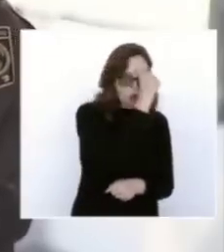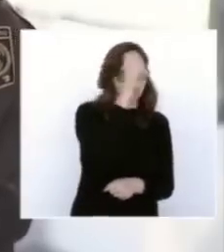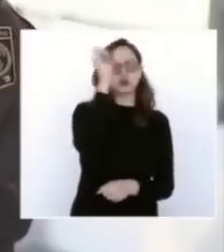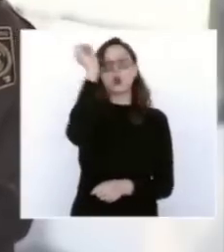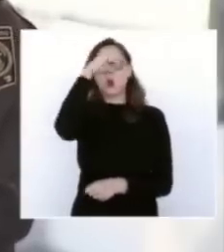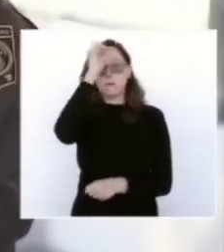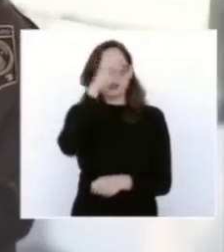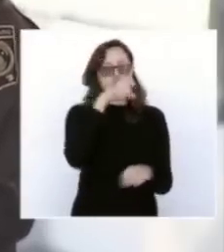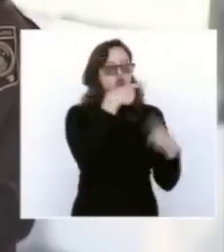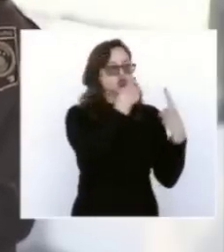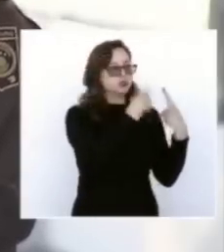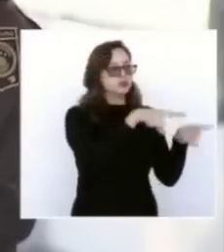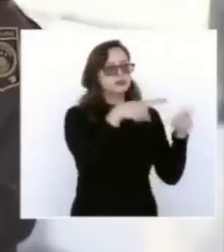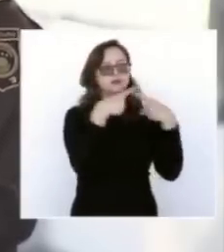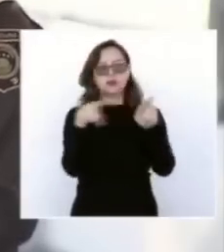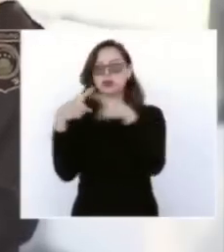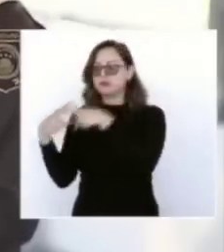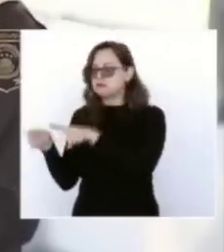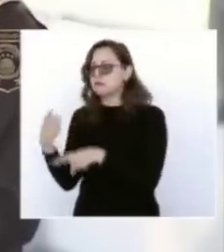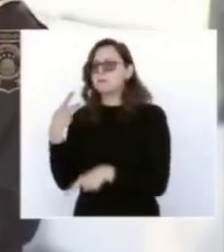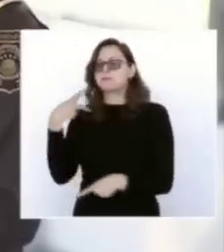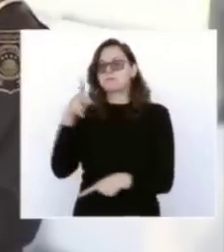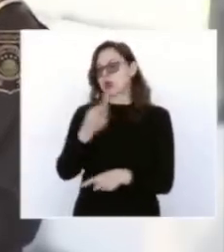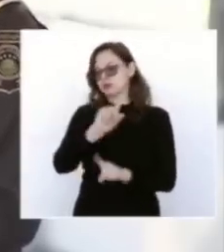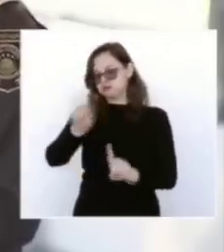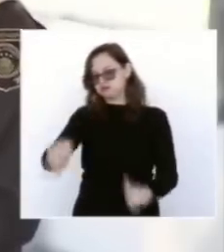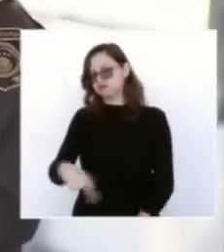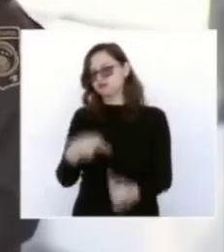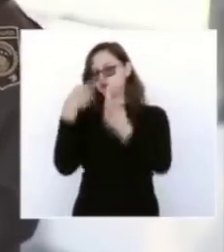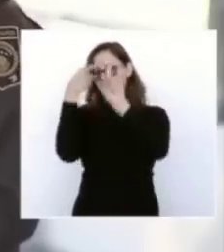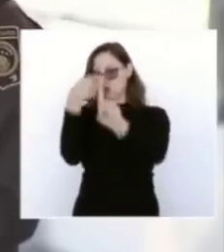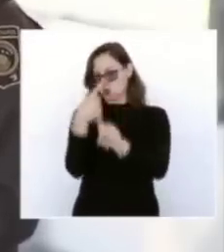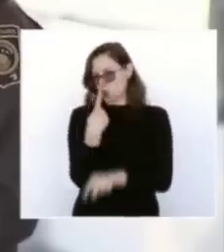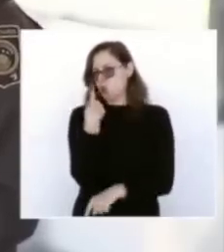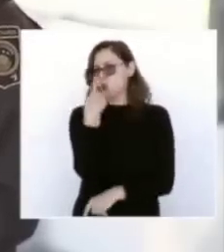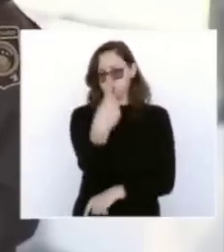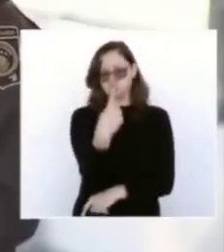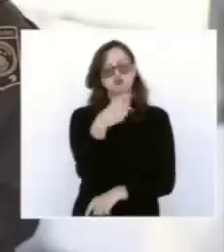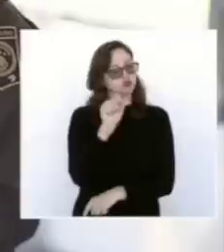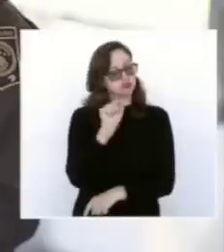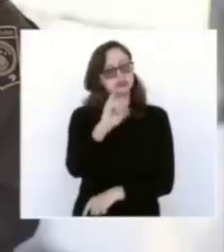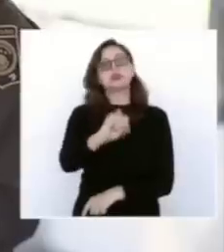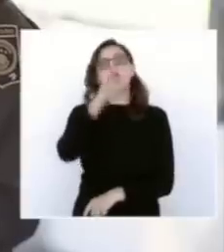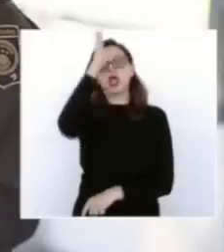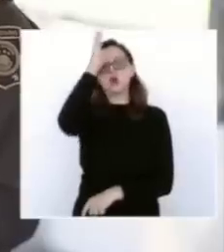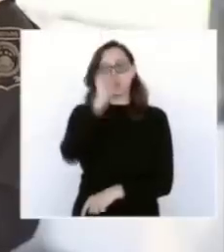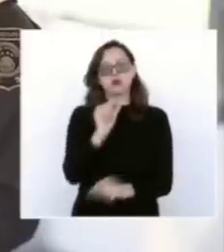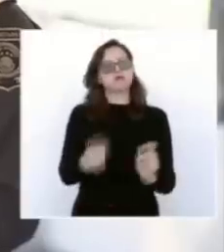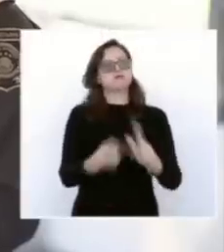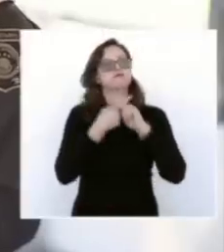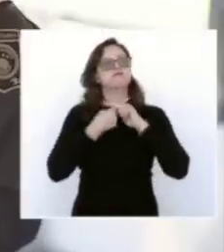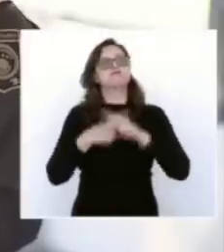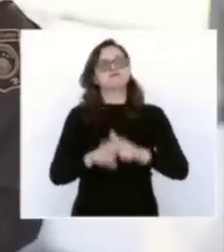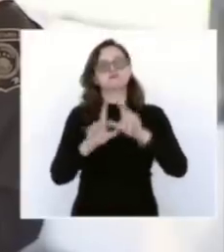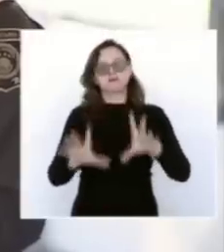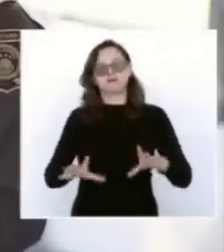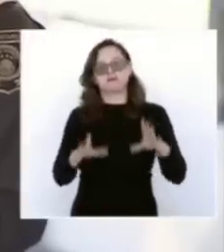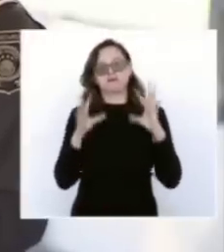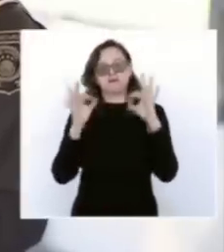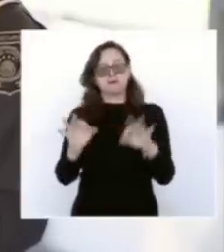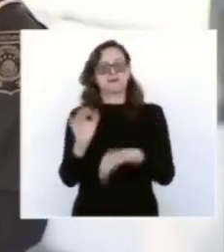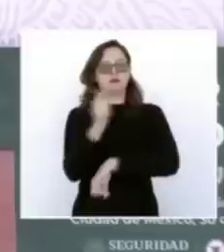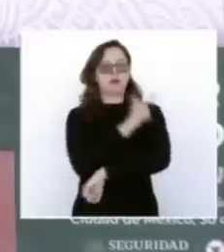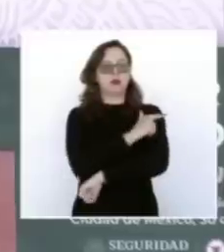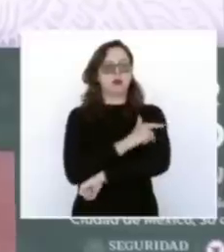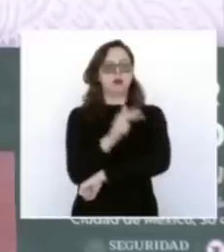políticas convergieron de forma unánime en un acuerdo sin precedentes que permitió la creación de la Guardia